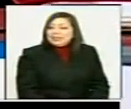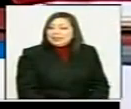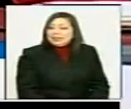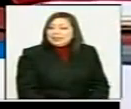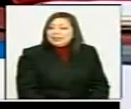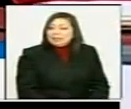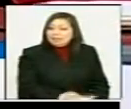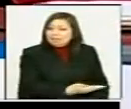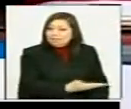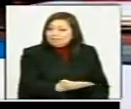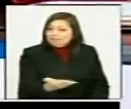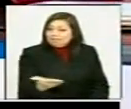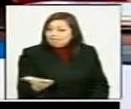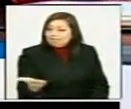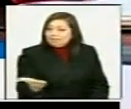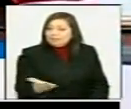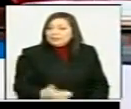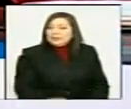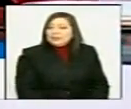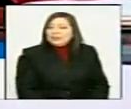Entonces, señores periodistas,